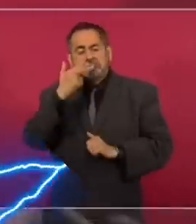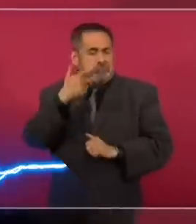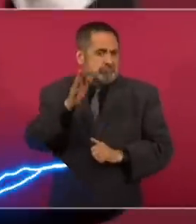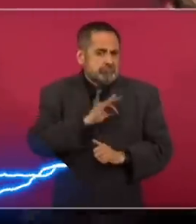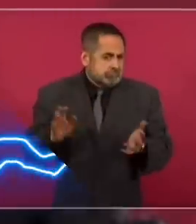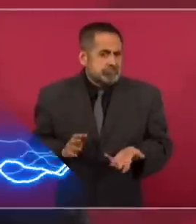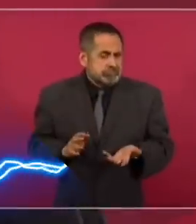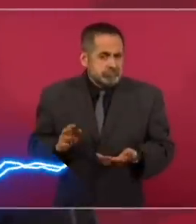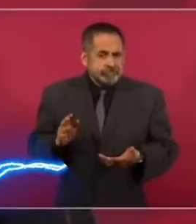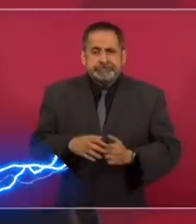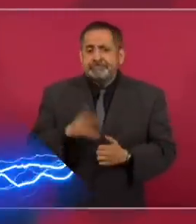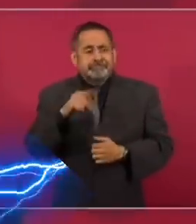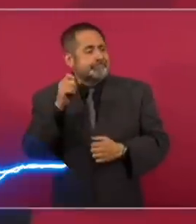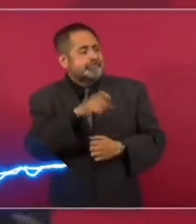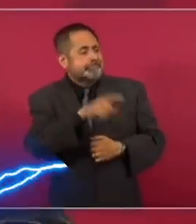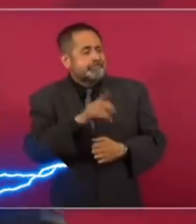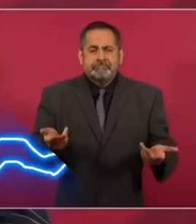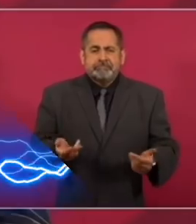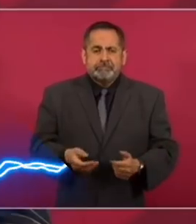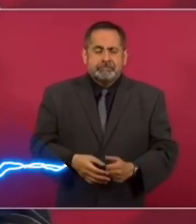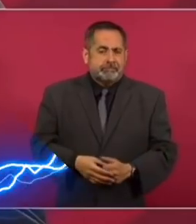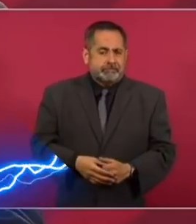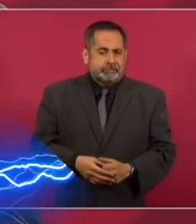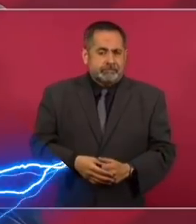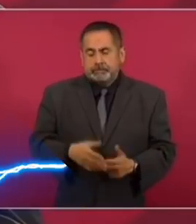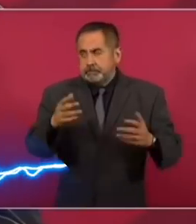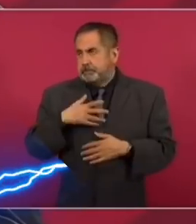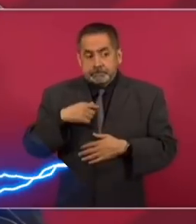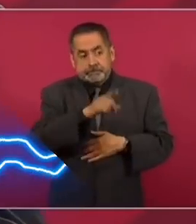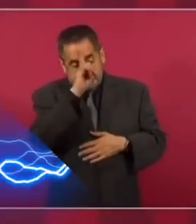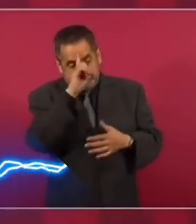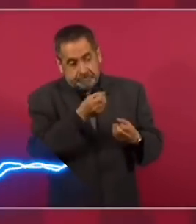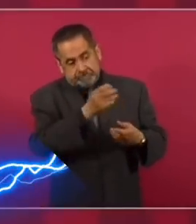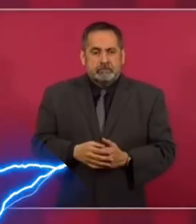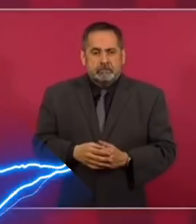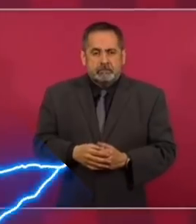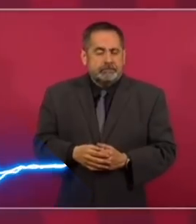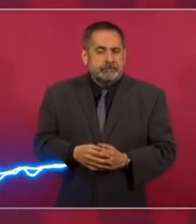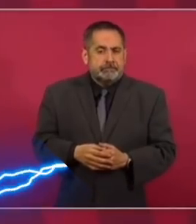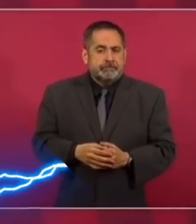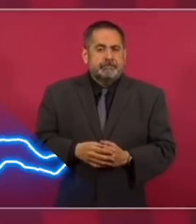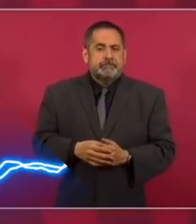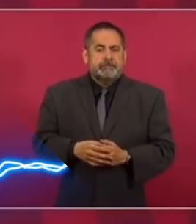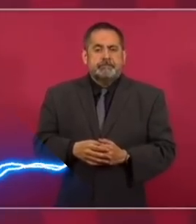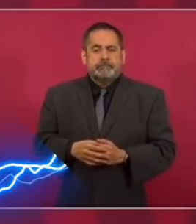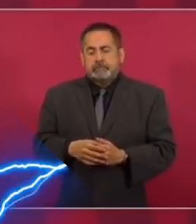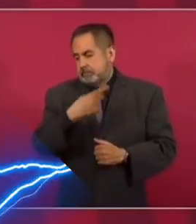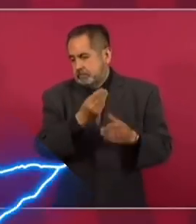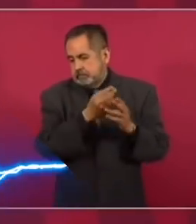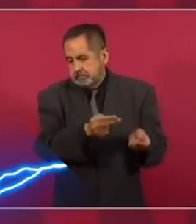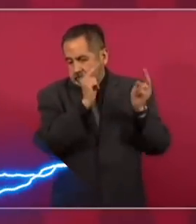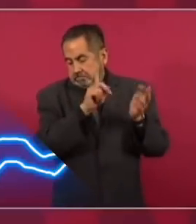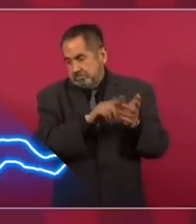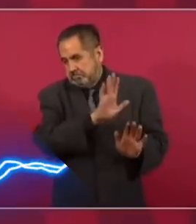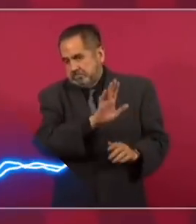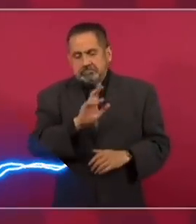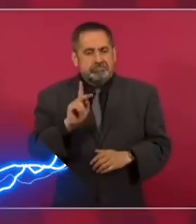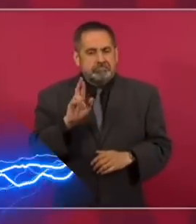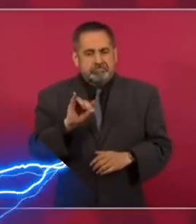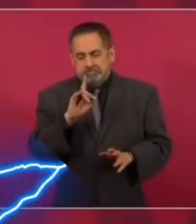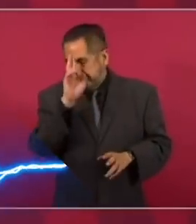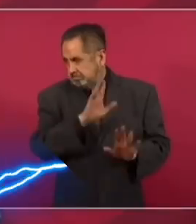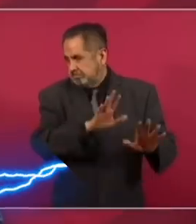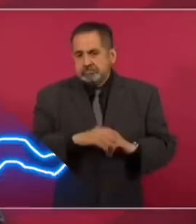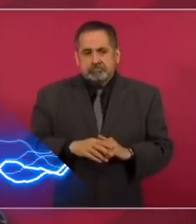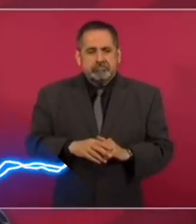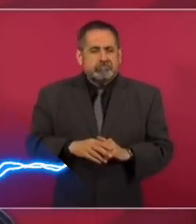gobernadores, si siguen así, les van a quedar? Yo ni debería de estar hablando de esto porque son sus asuntos, y